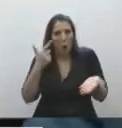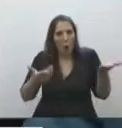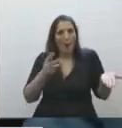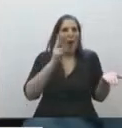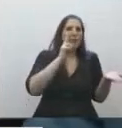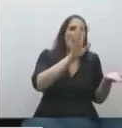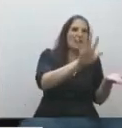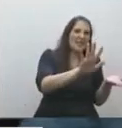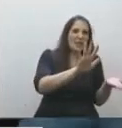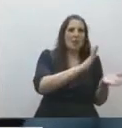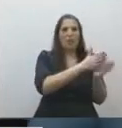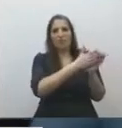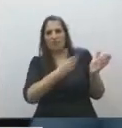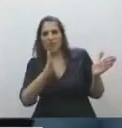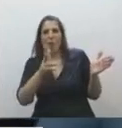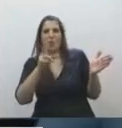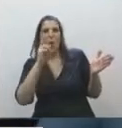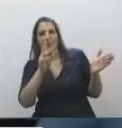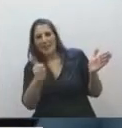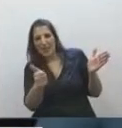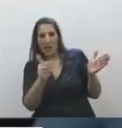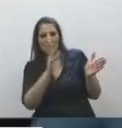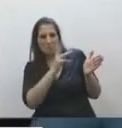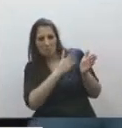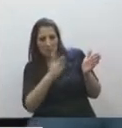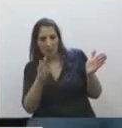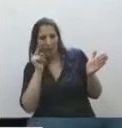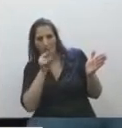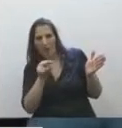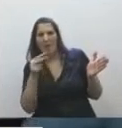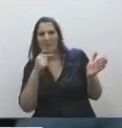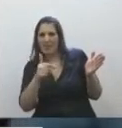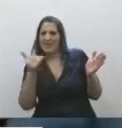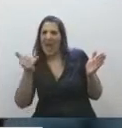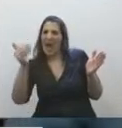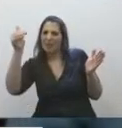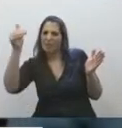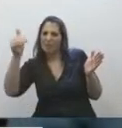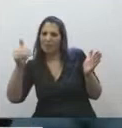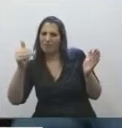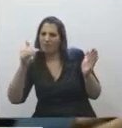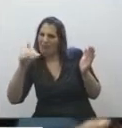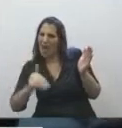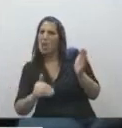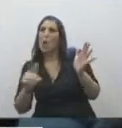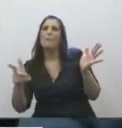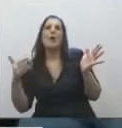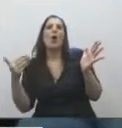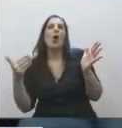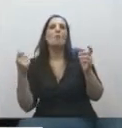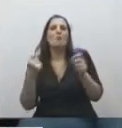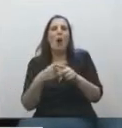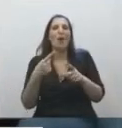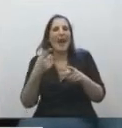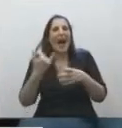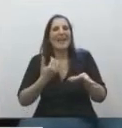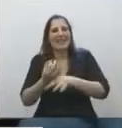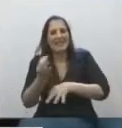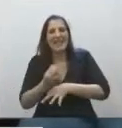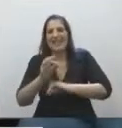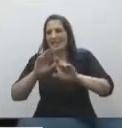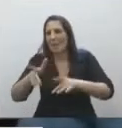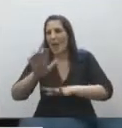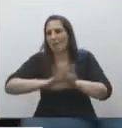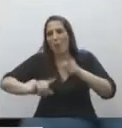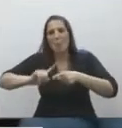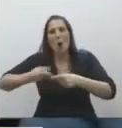sumando. Bueno, algunos queremos internas, otros no. Bueno, espero que con el transcurso del de los días y del tiempo, bueno, se